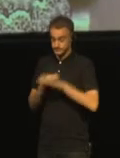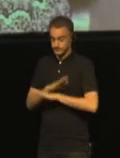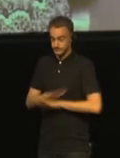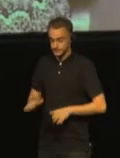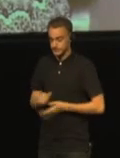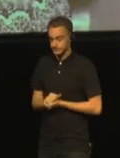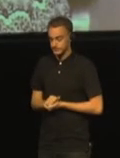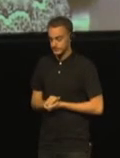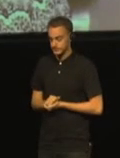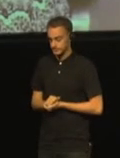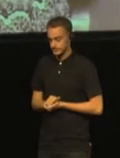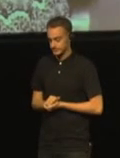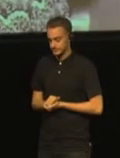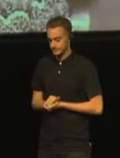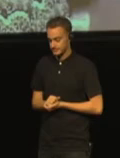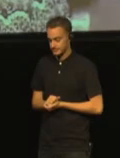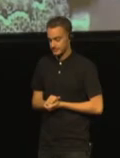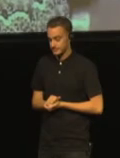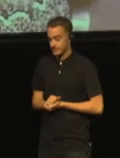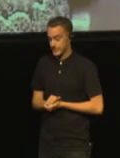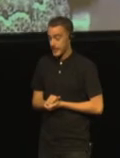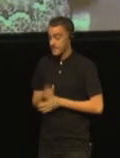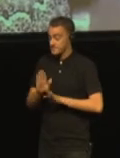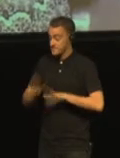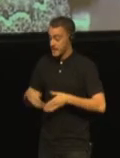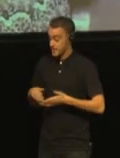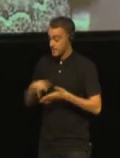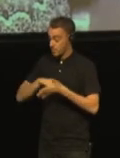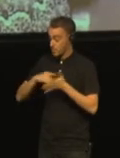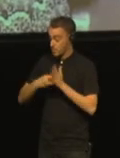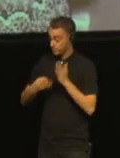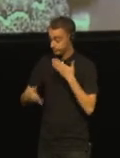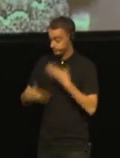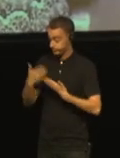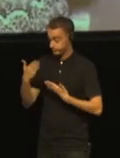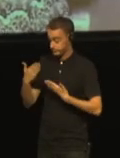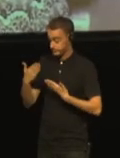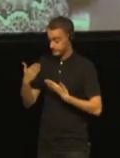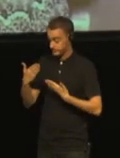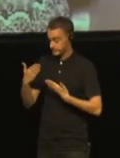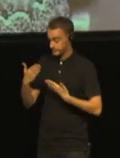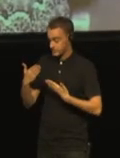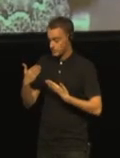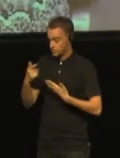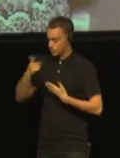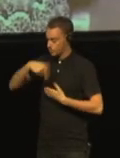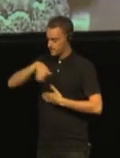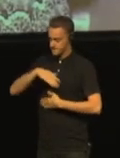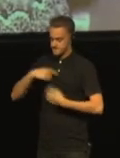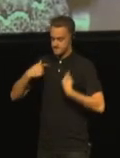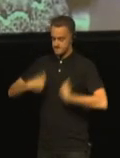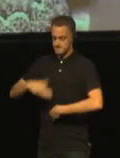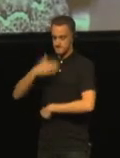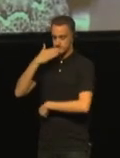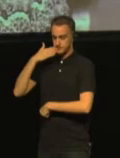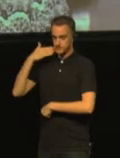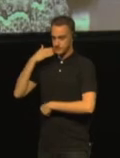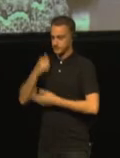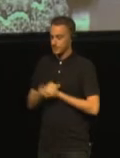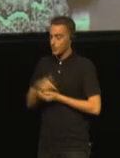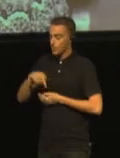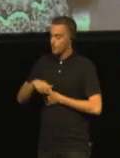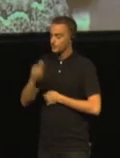este proyecto tiene un punto de partida. Estamos muy, muy orgullosos de que hayamos logrado